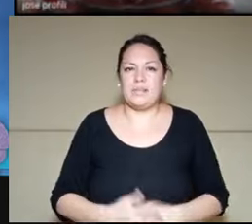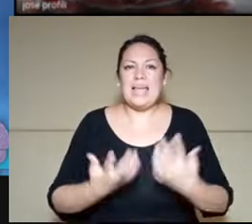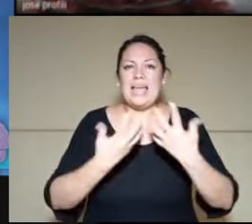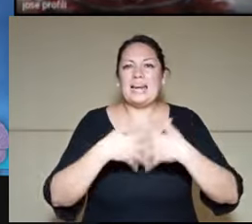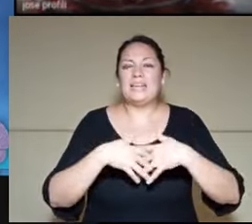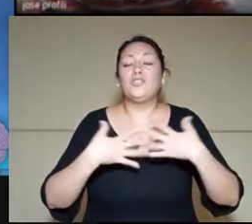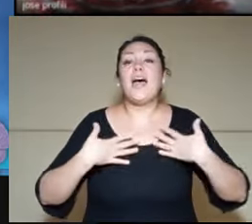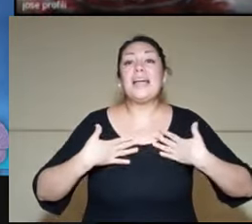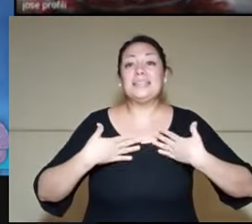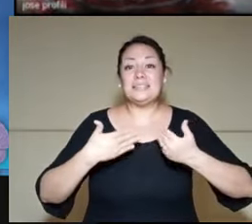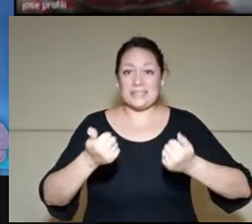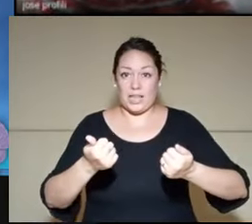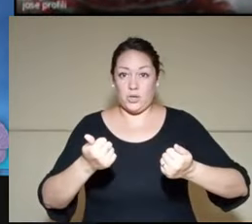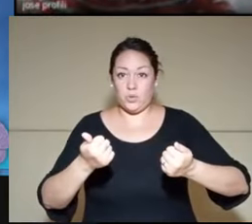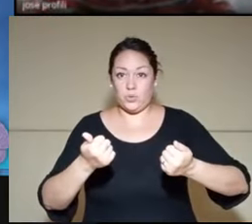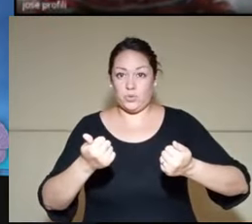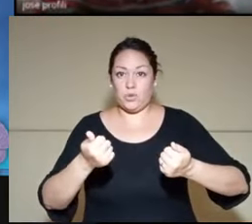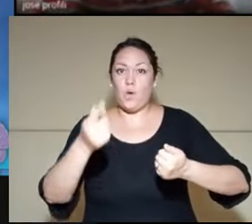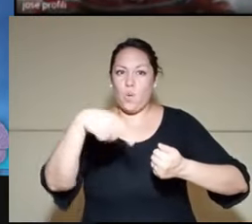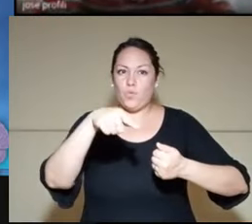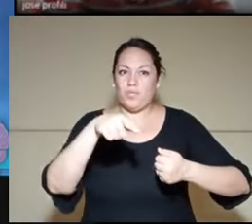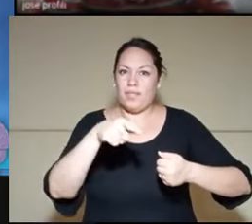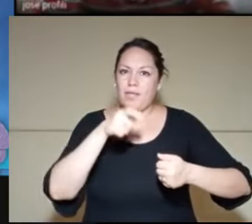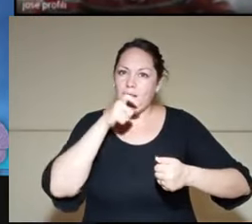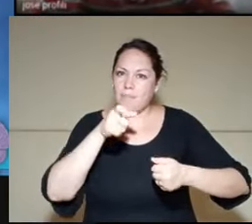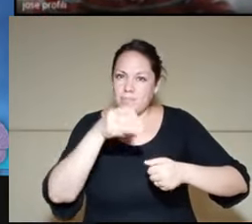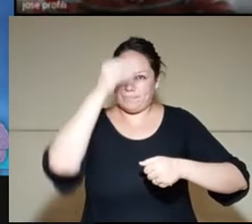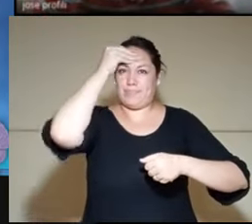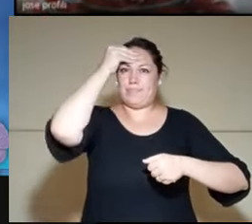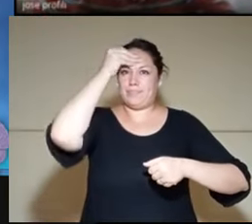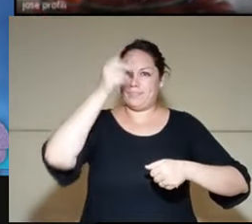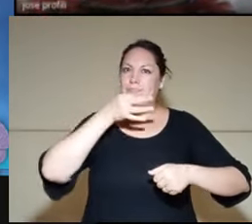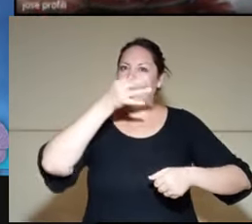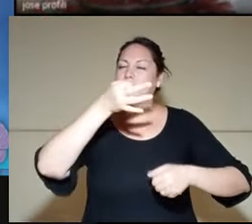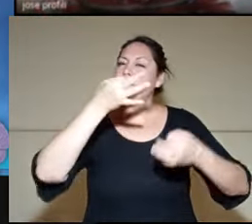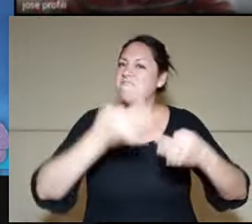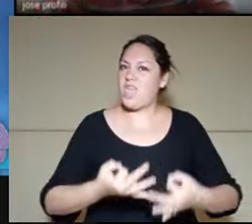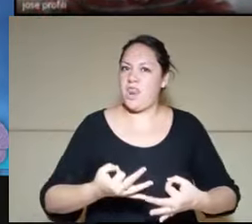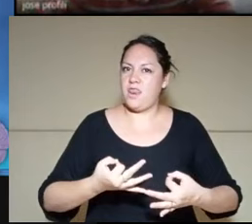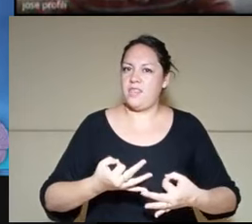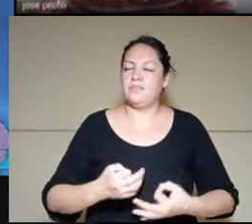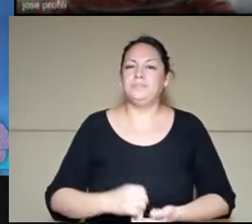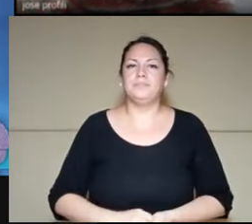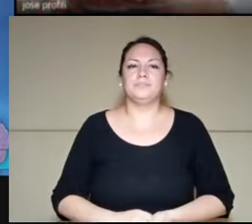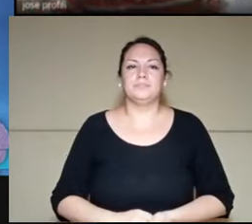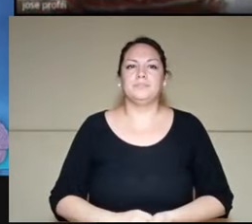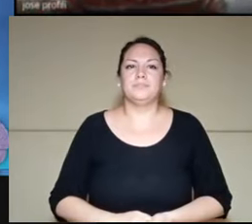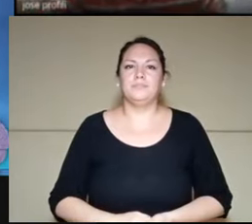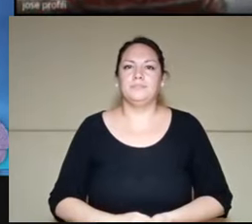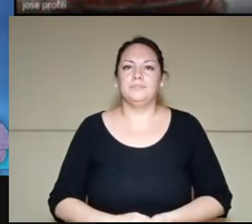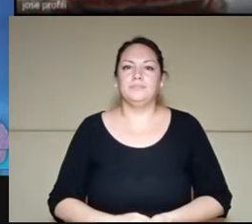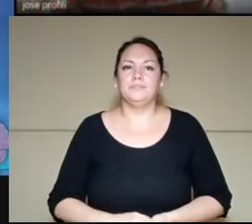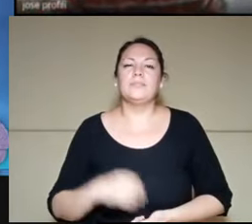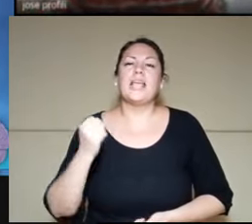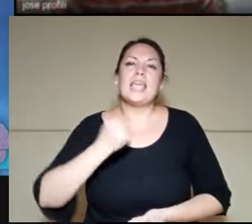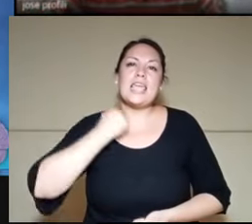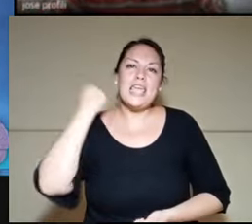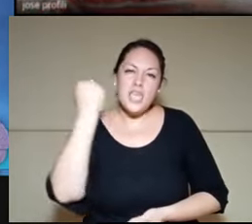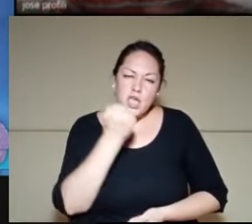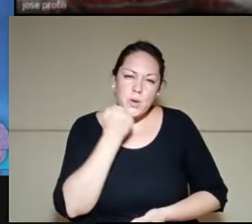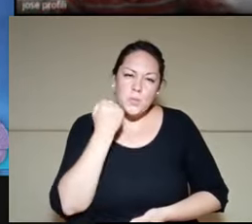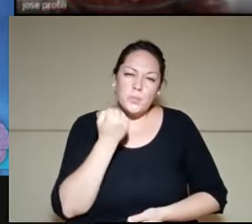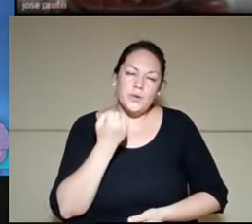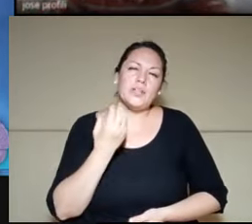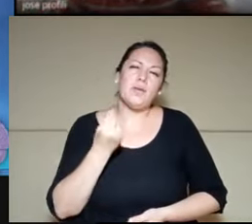palabras relacionadas con el ámbito de la salud, que las van a tener que incorporar y hablar con propiedad. Entonces eso también, por eso les digo que